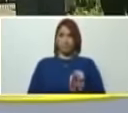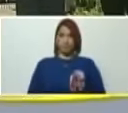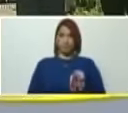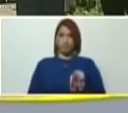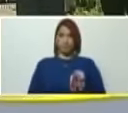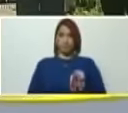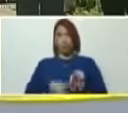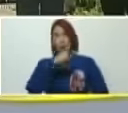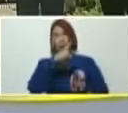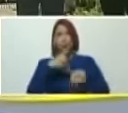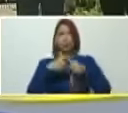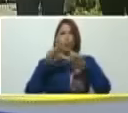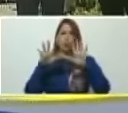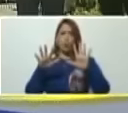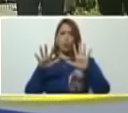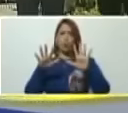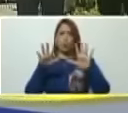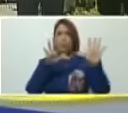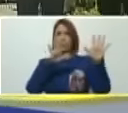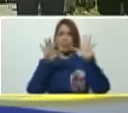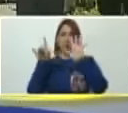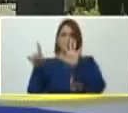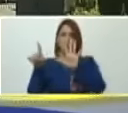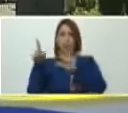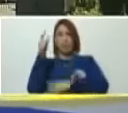del 1x10, de estos 16 días,